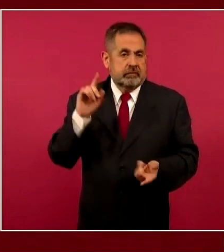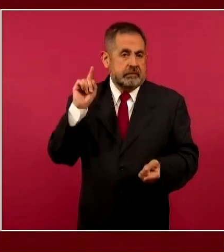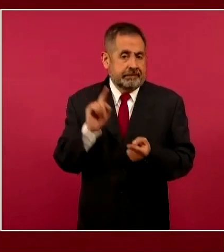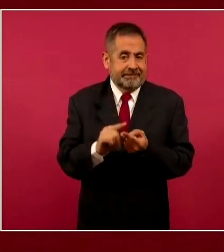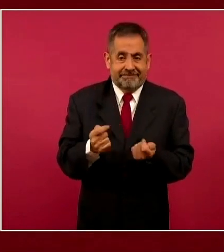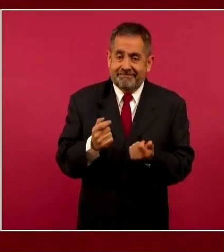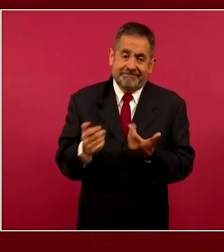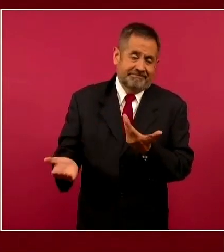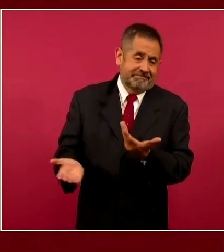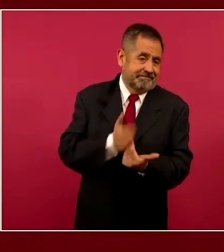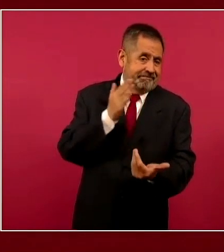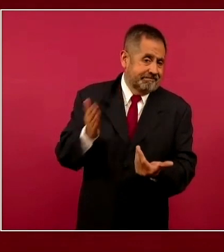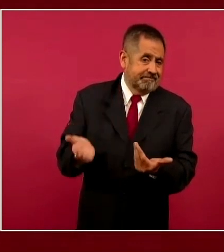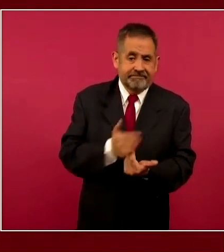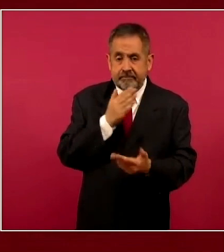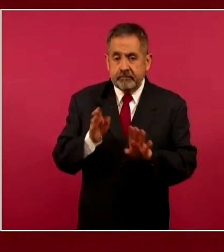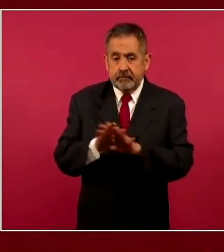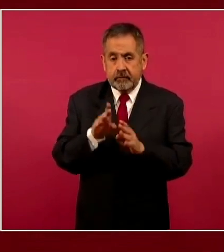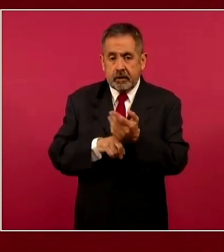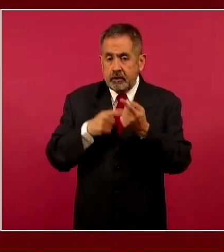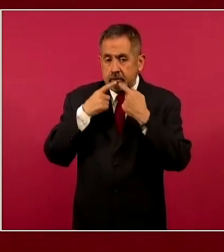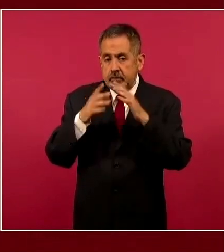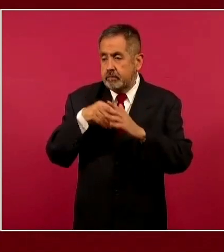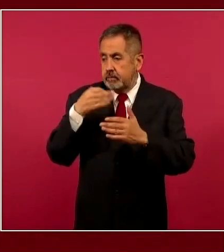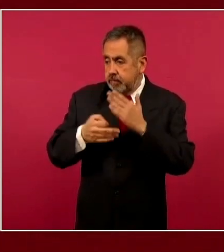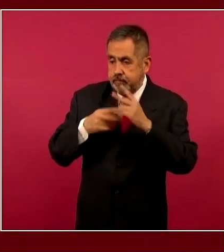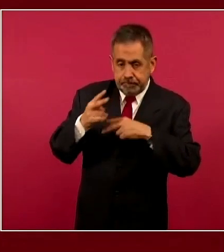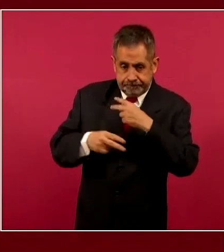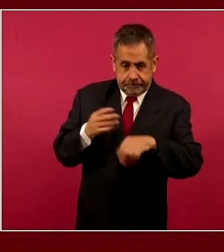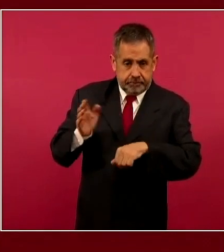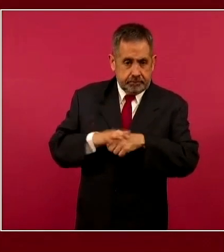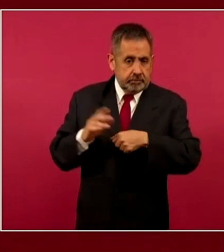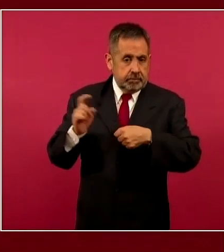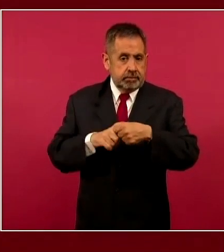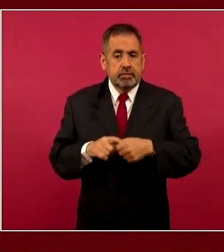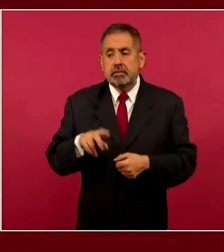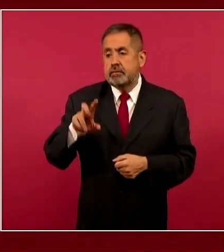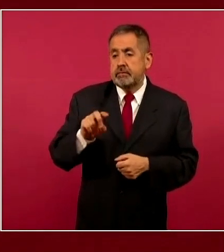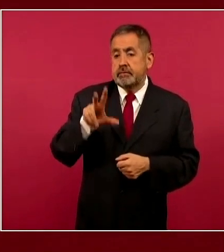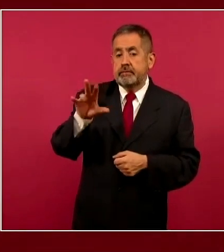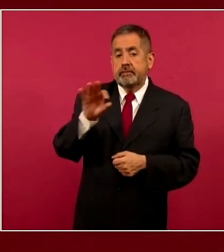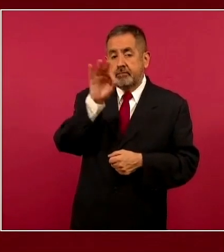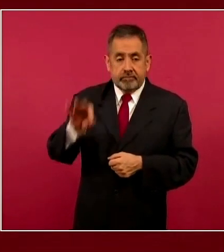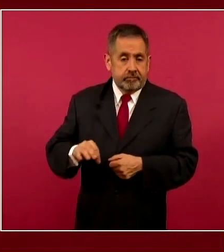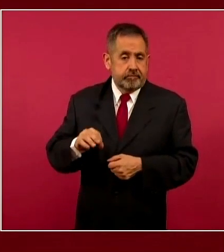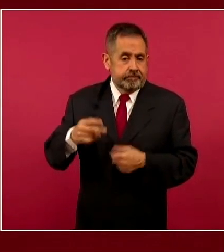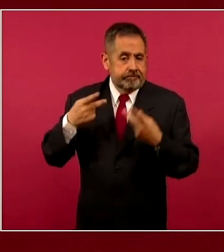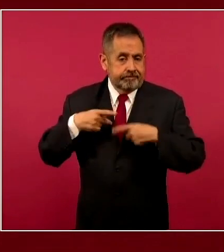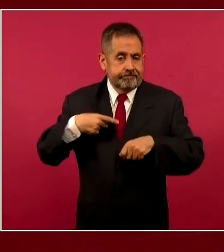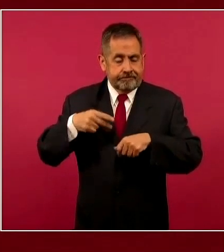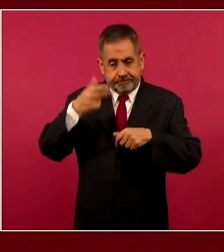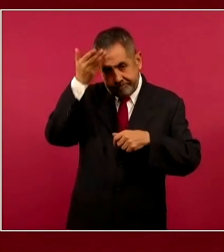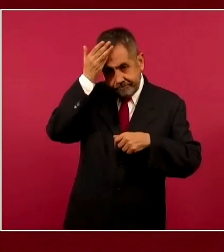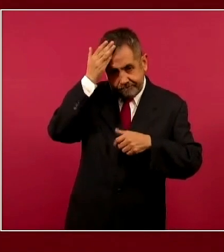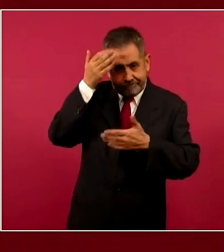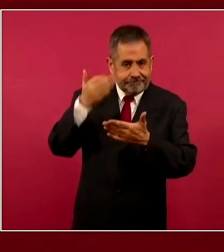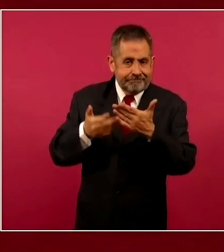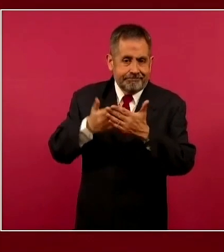todos los estados en donde hemos intervenido, y un 38% de médicos generales y personal de enfermería. Es